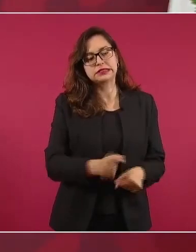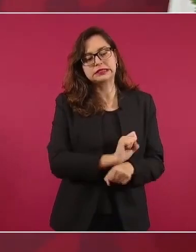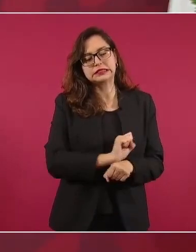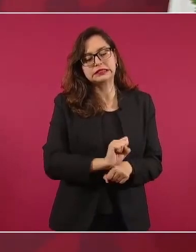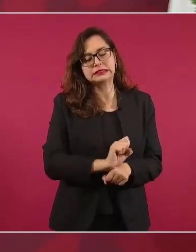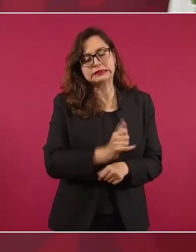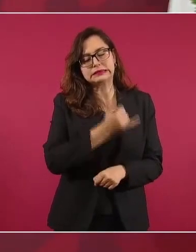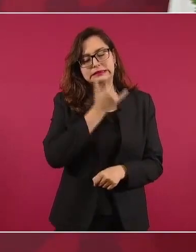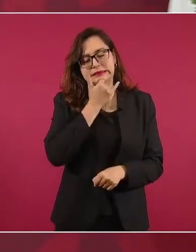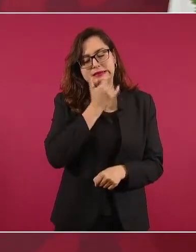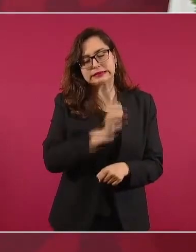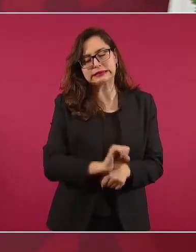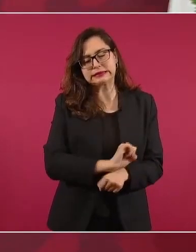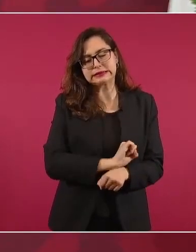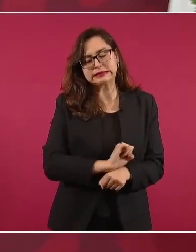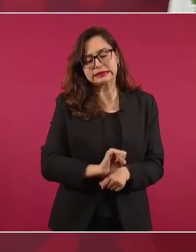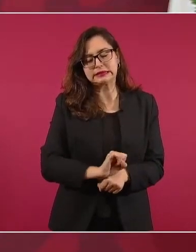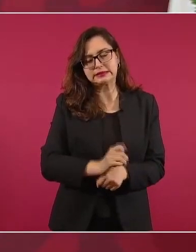ternuritas.